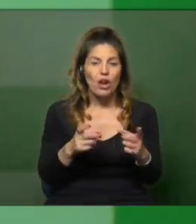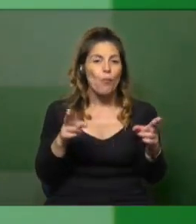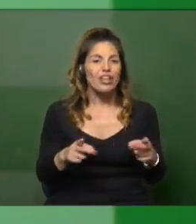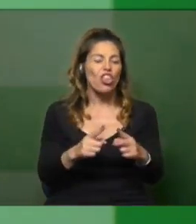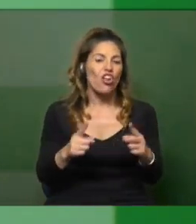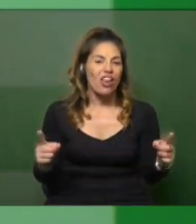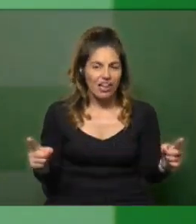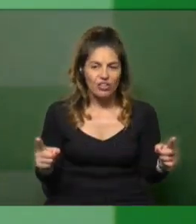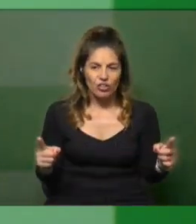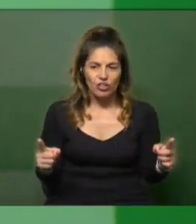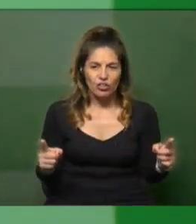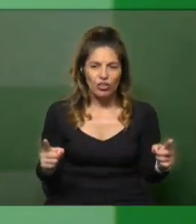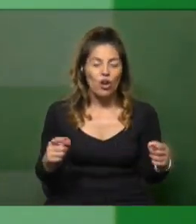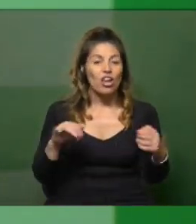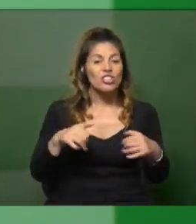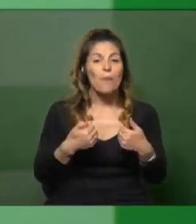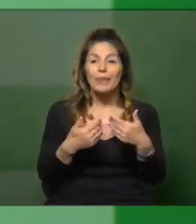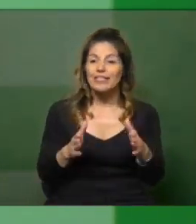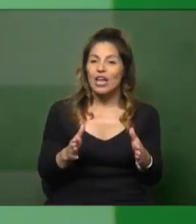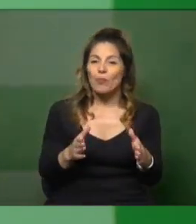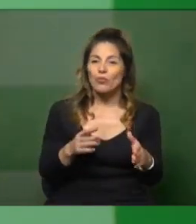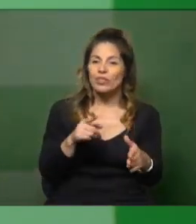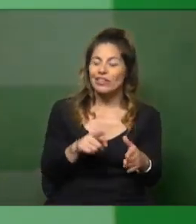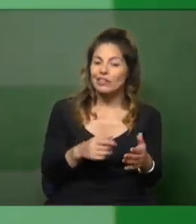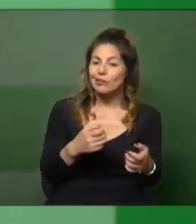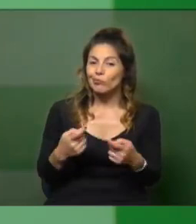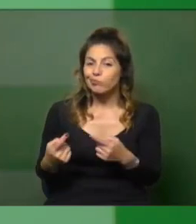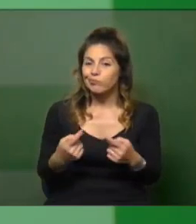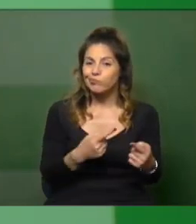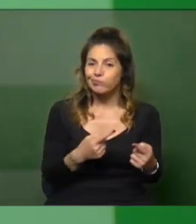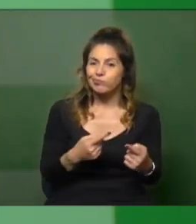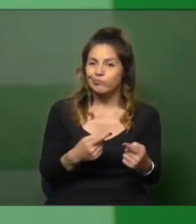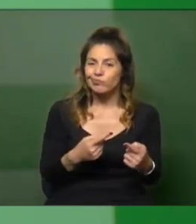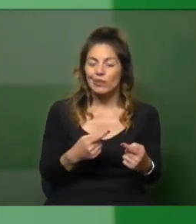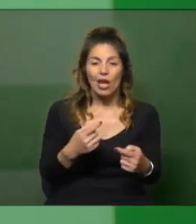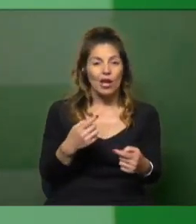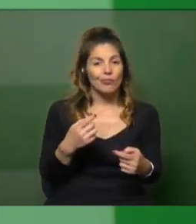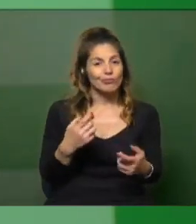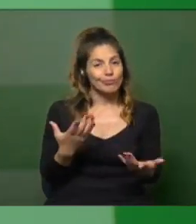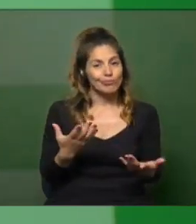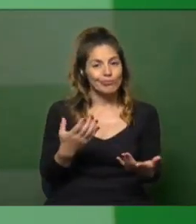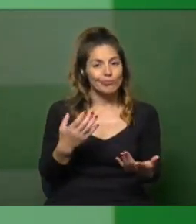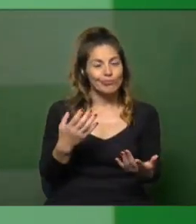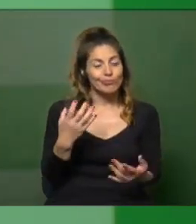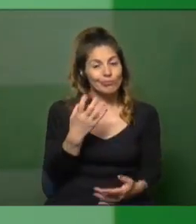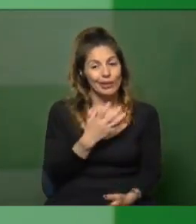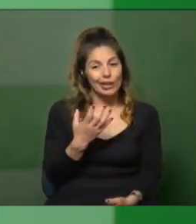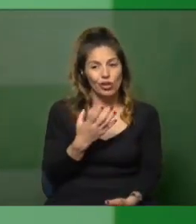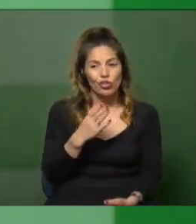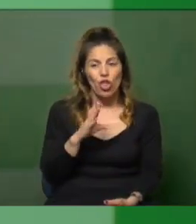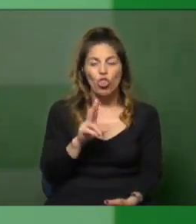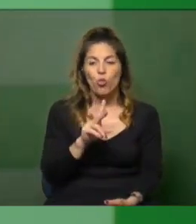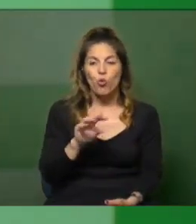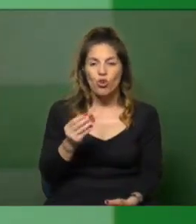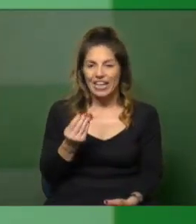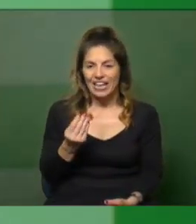largo cuando ya empezamos a tener este chisporroteo penoso lo de Duque no porque ayuda poco